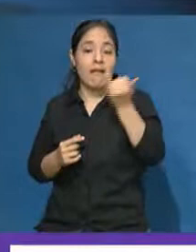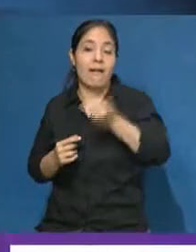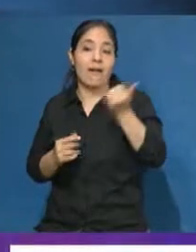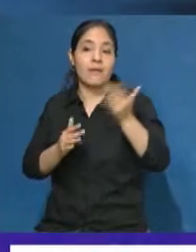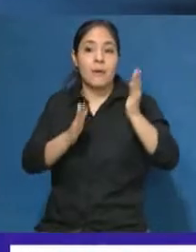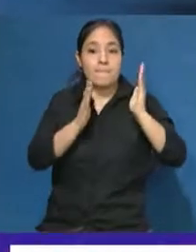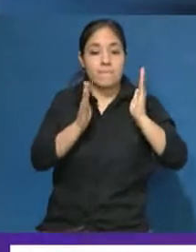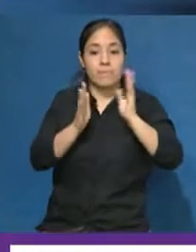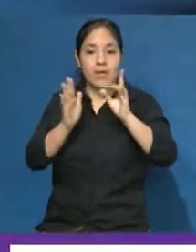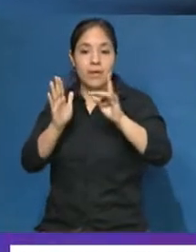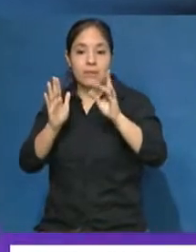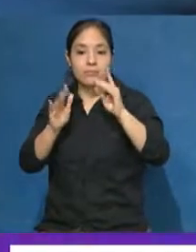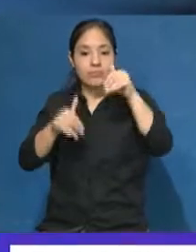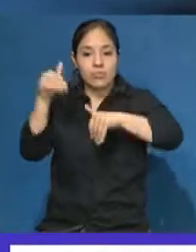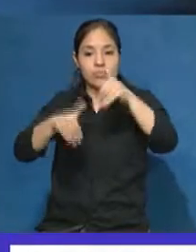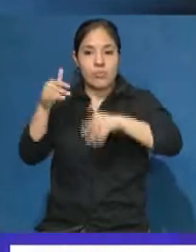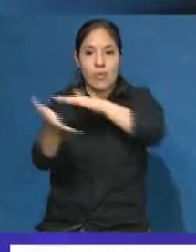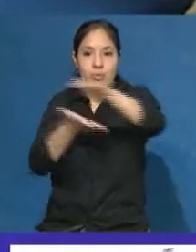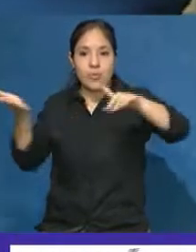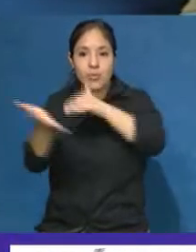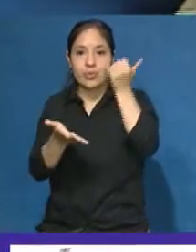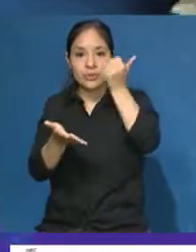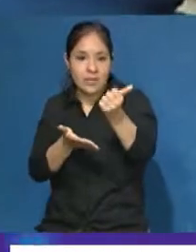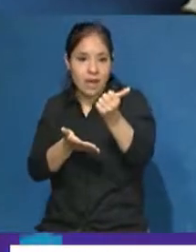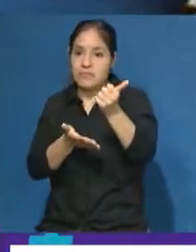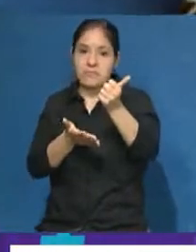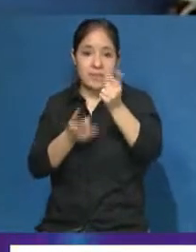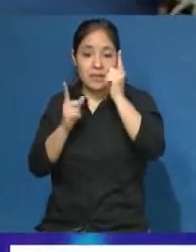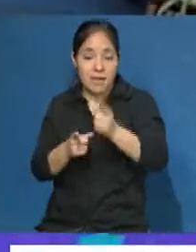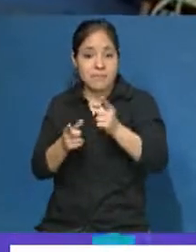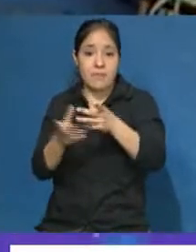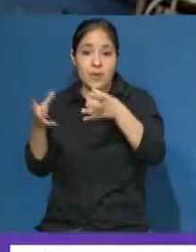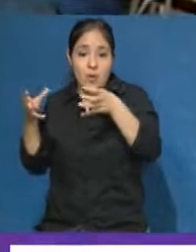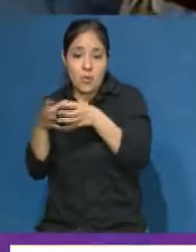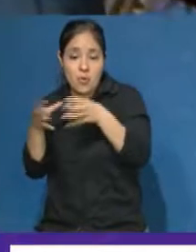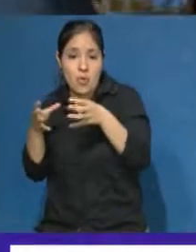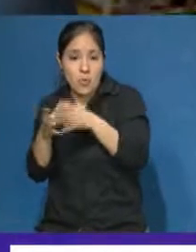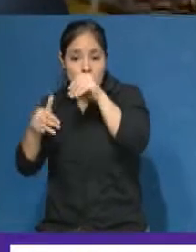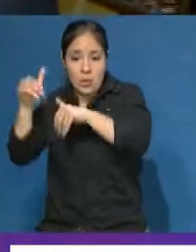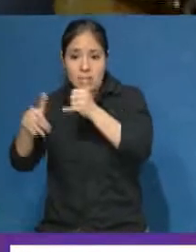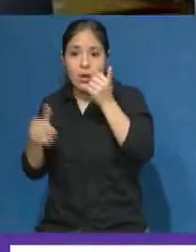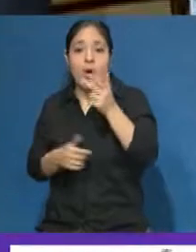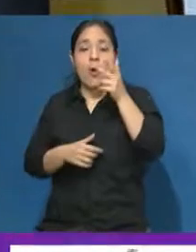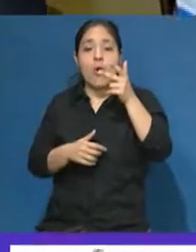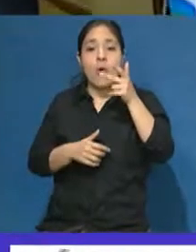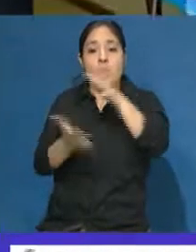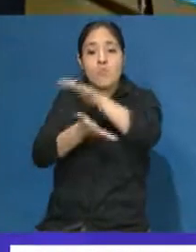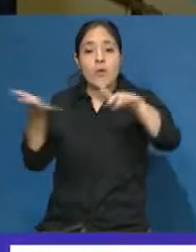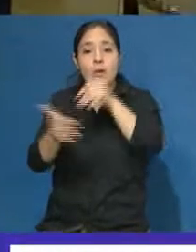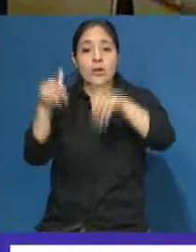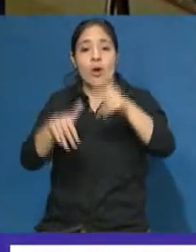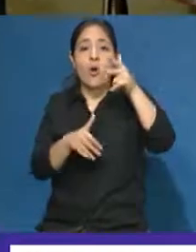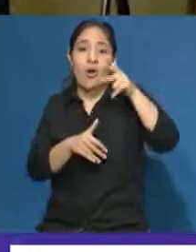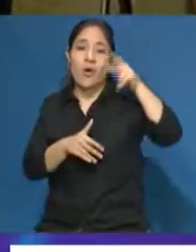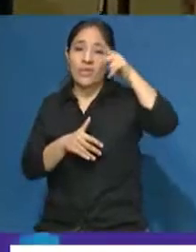que el pueblo votó, la legislatura votó por unanimidad esta modificación y luego el pueblo votó por el 83% de los votos,